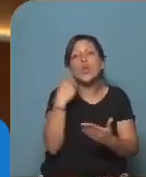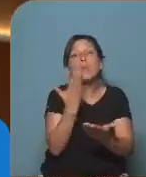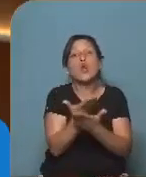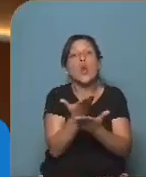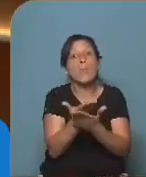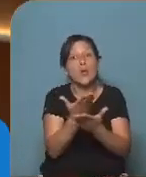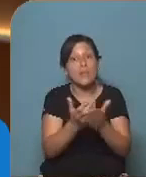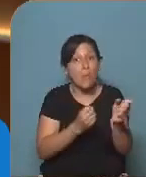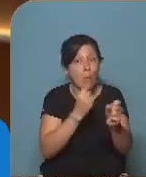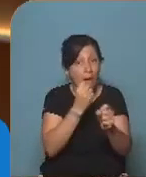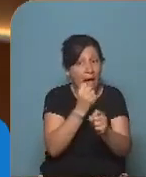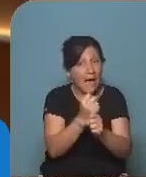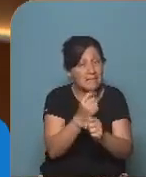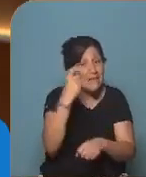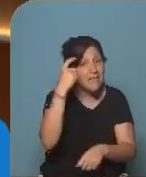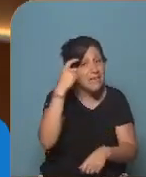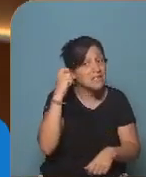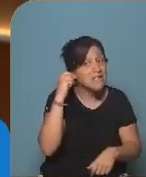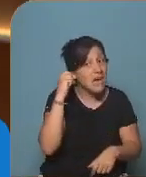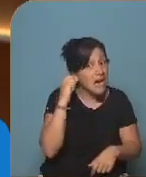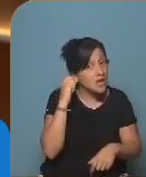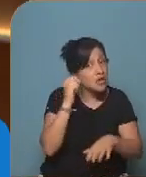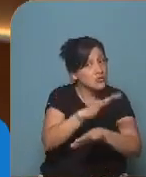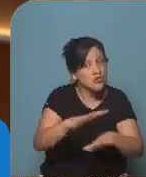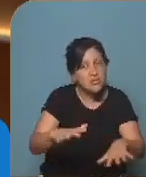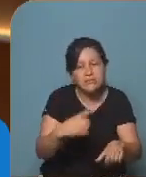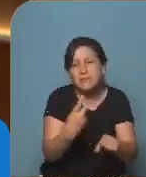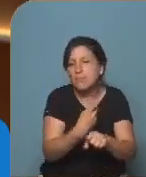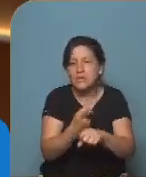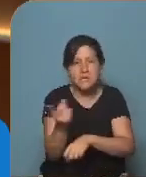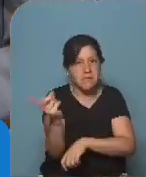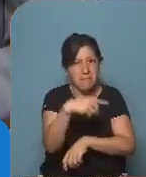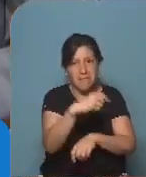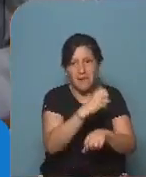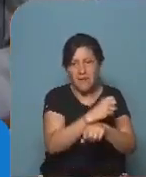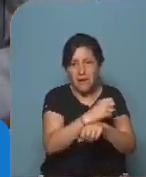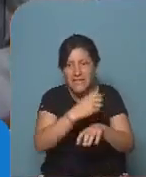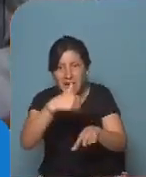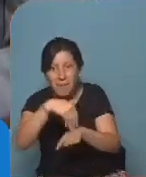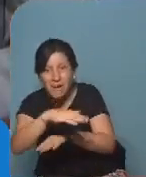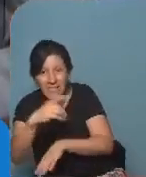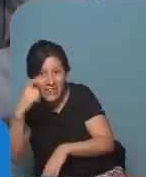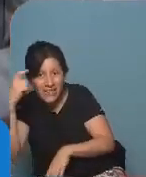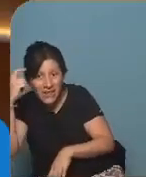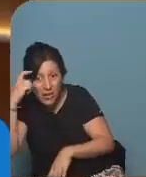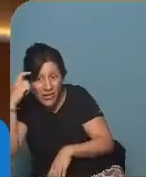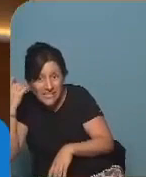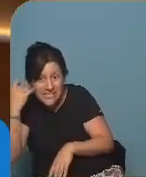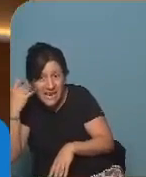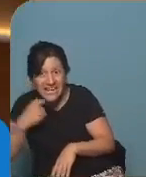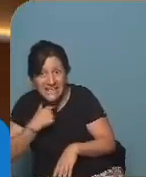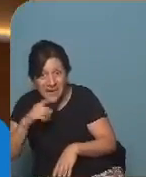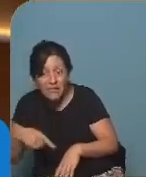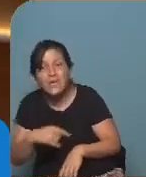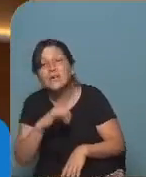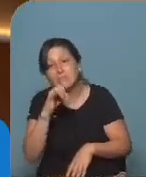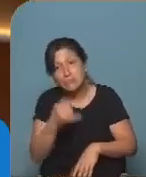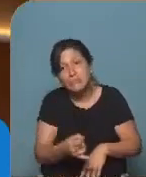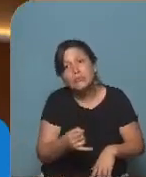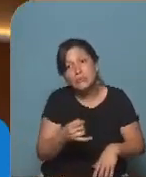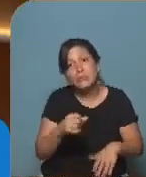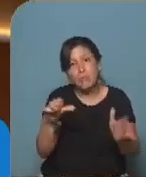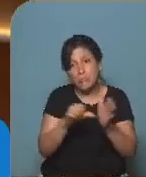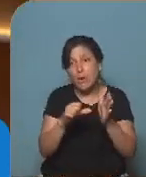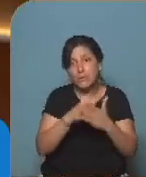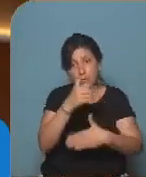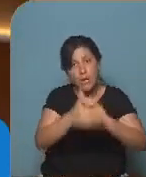hasta los 10 años el chico sea inimputable. Sí. ¿Y Eh, desde los 10 ustedes ya quieren que sea imputable? Y debería ser en los países más avanzados